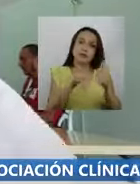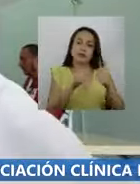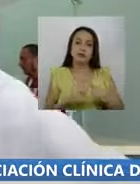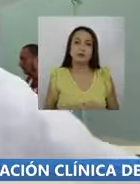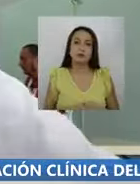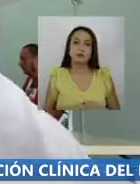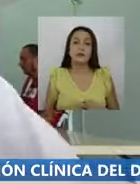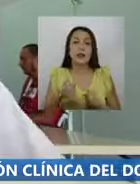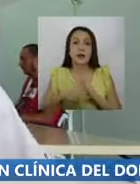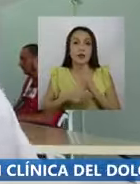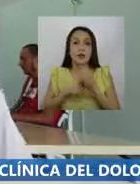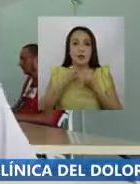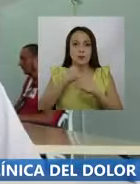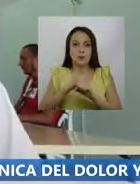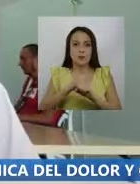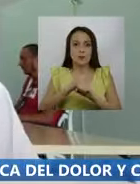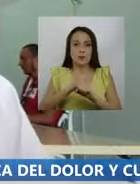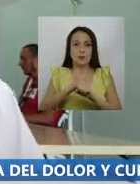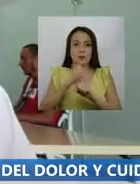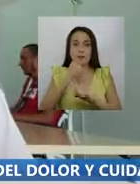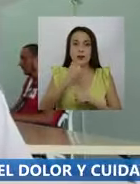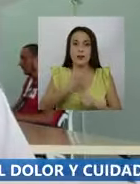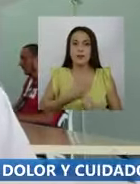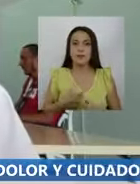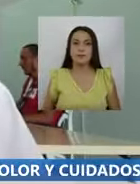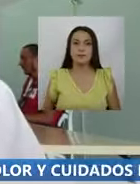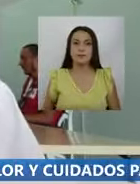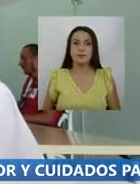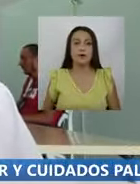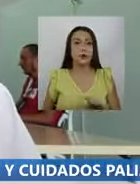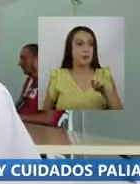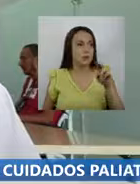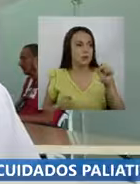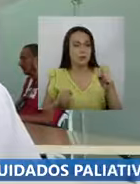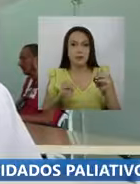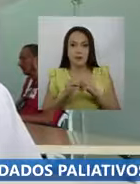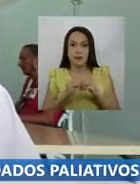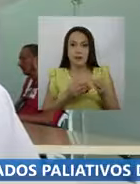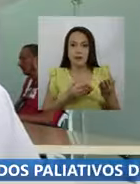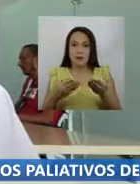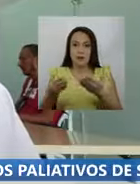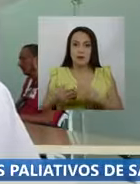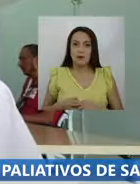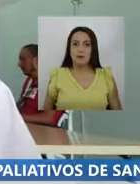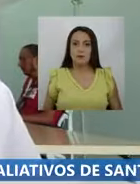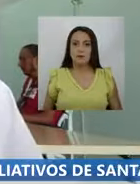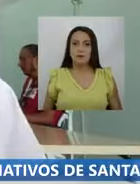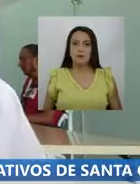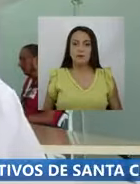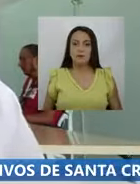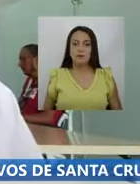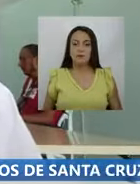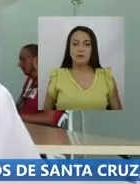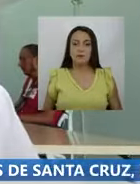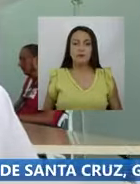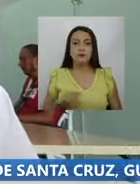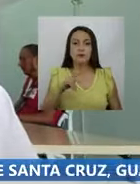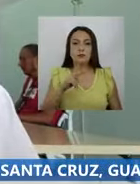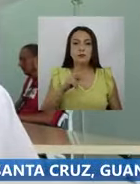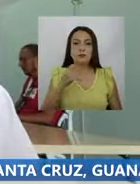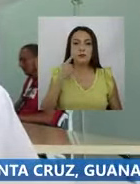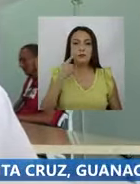elecciones municipales para alcaldes. Tal vez si nuestros compañeros nos ponen a los dos juristas, a don